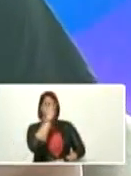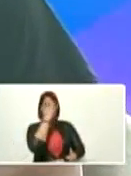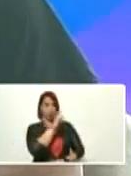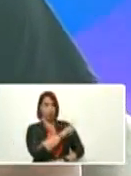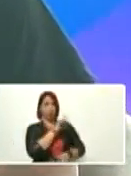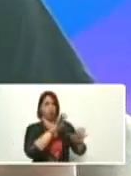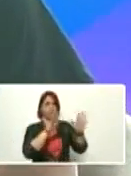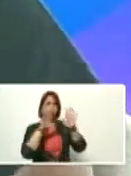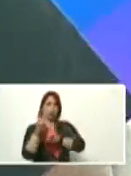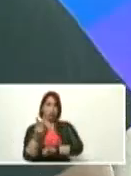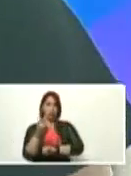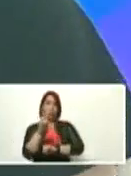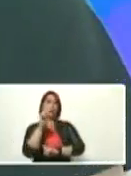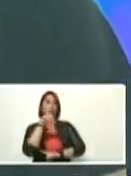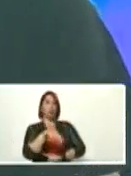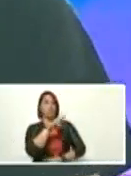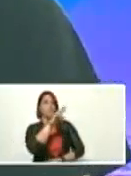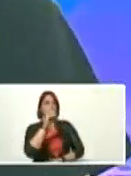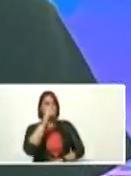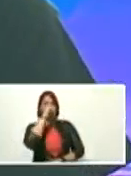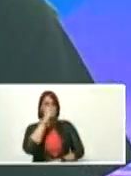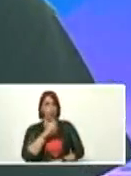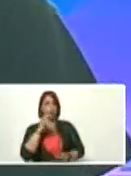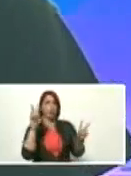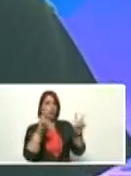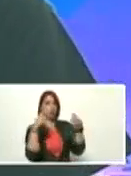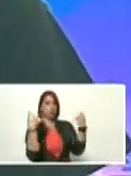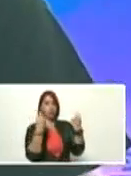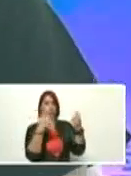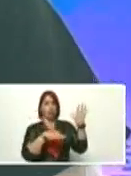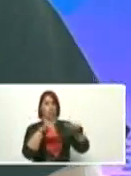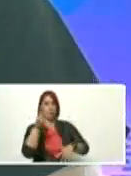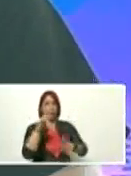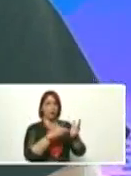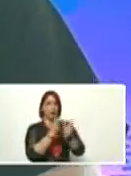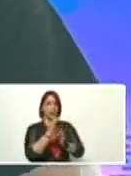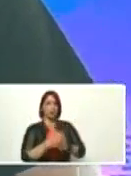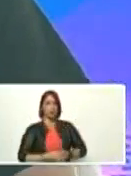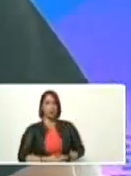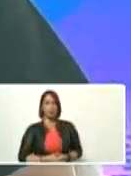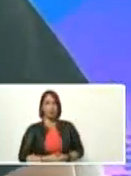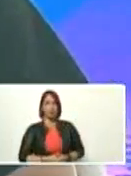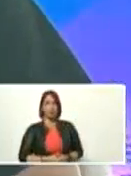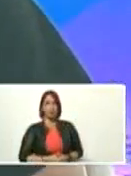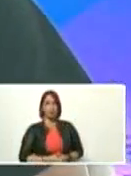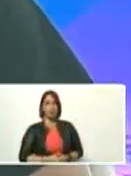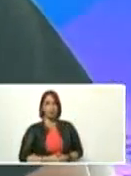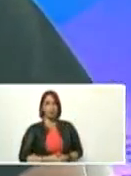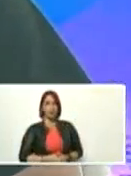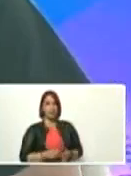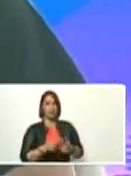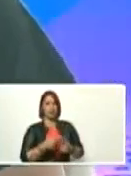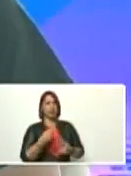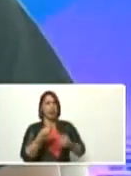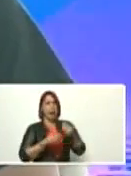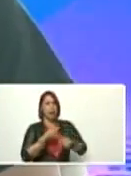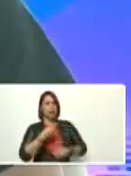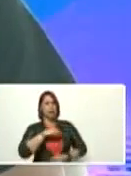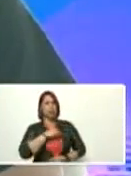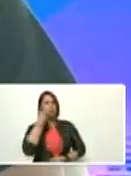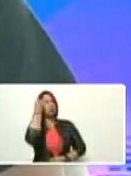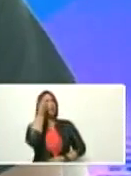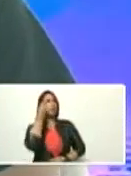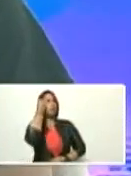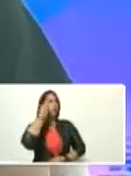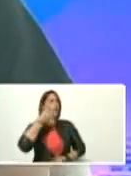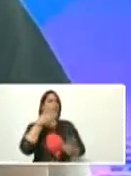1992 y los 20 años de la victoria popular del 13 de abril, nos llama a reflexionar sobre nuestra historia